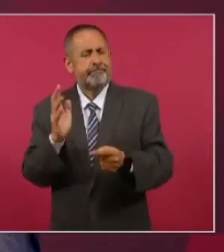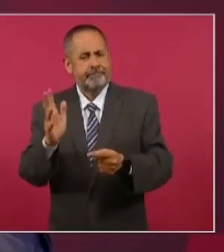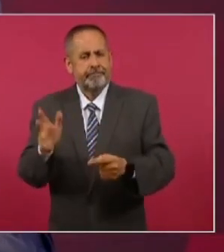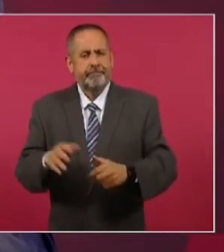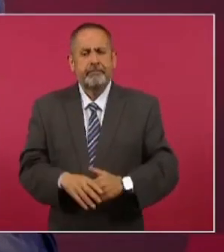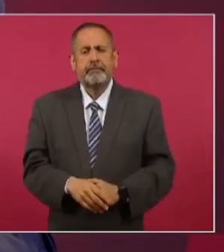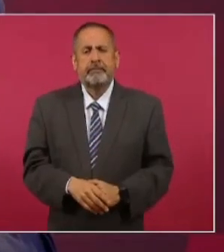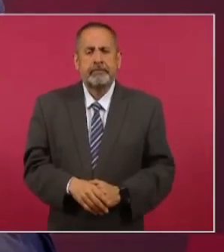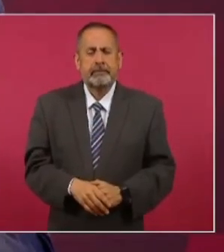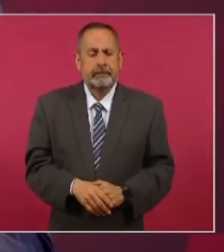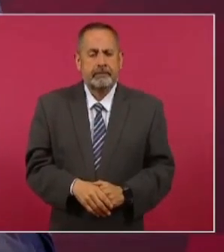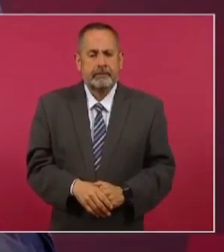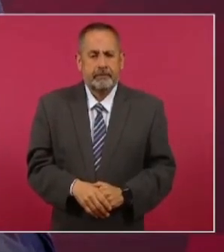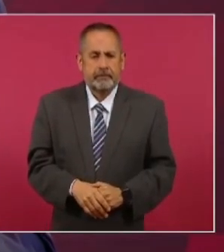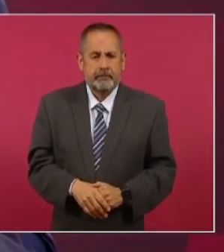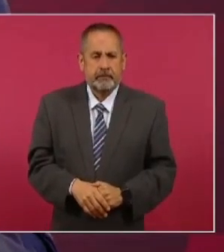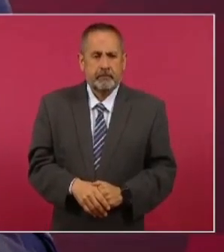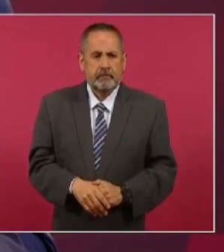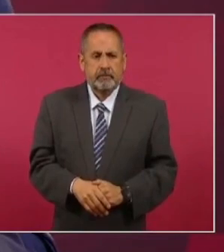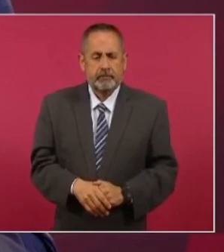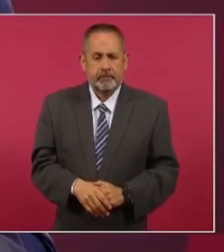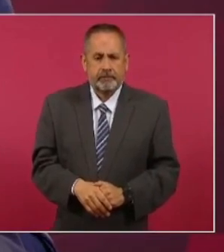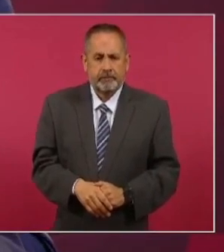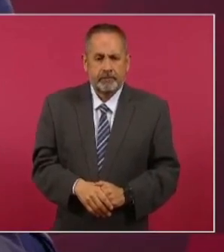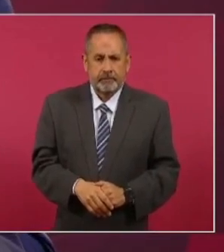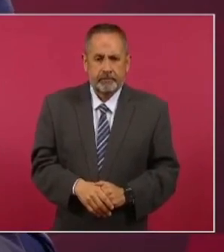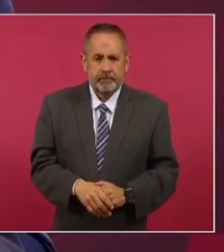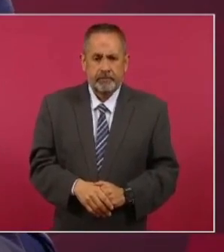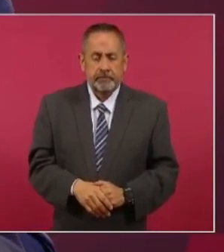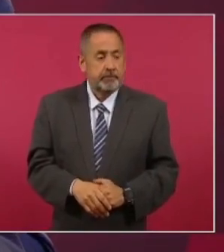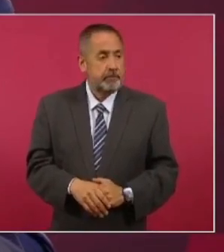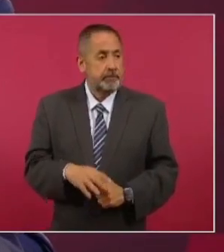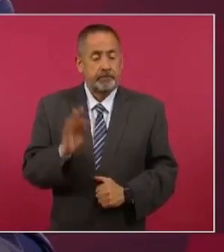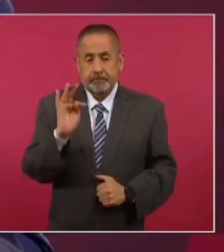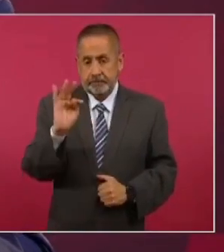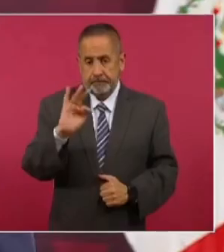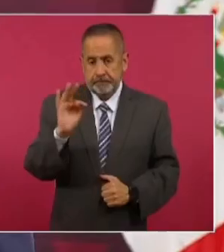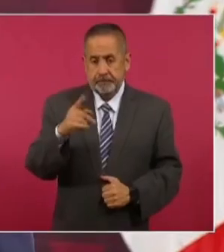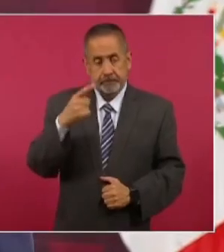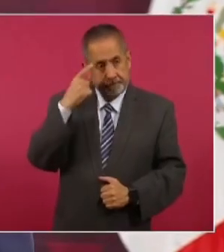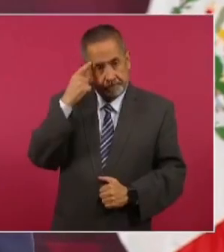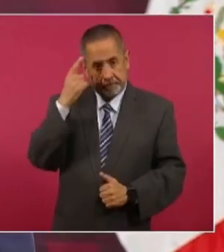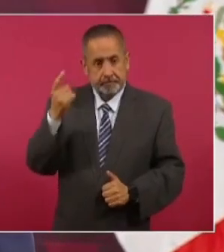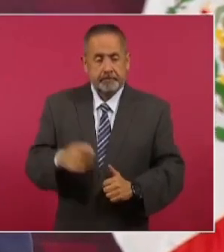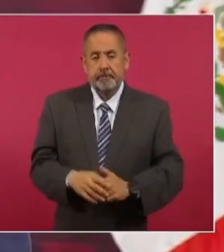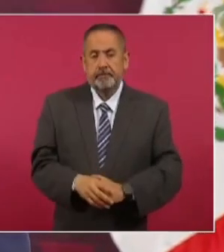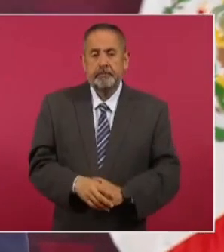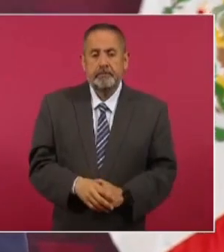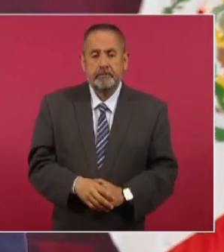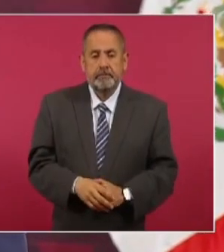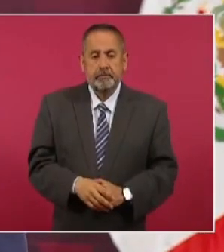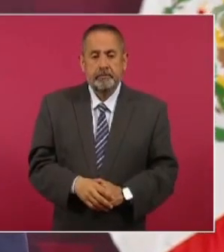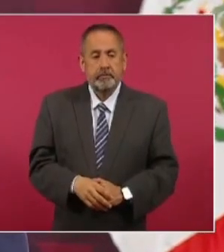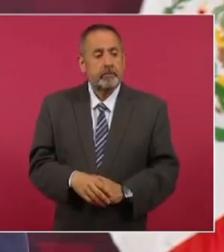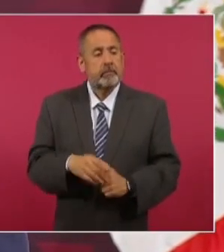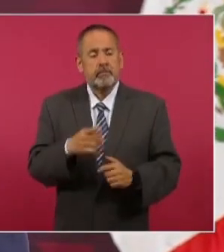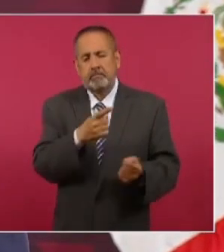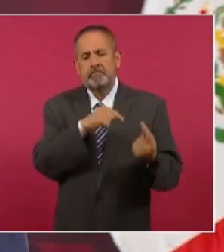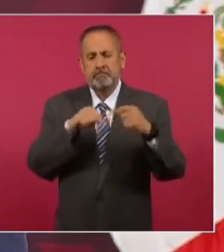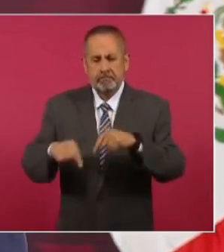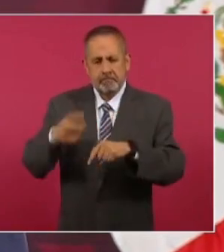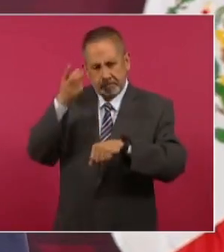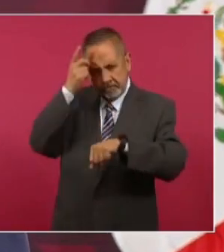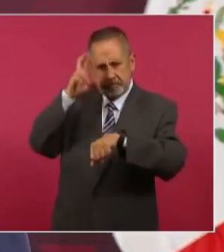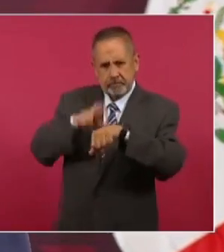puede ser que venga el director de la Comisión Federal de